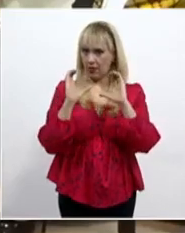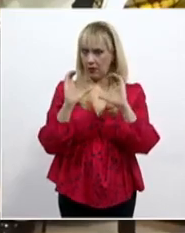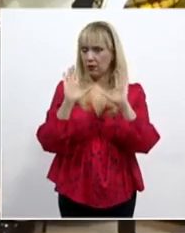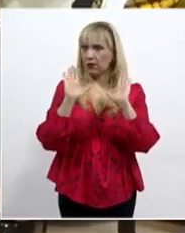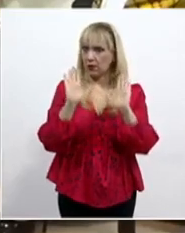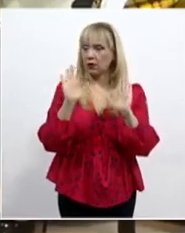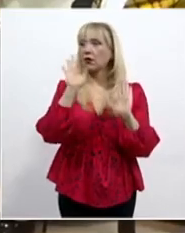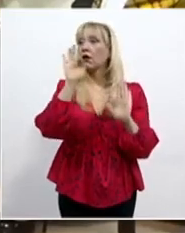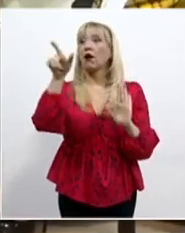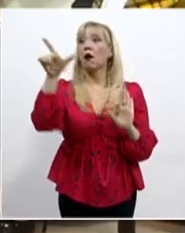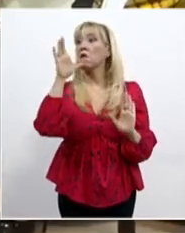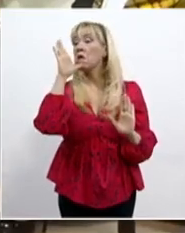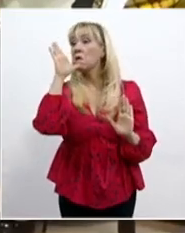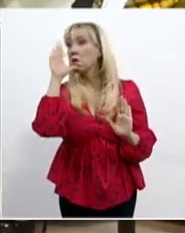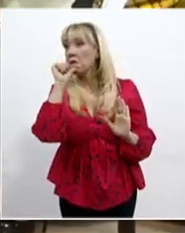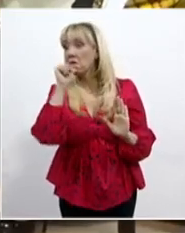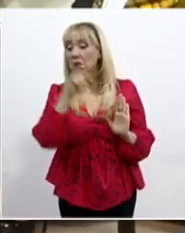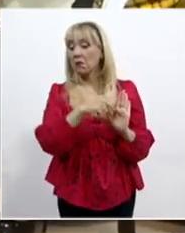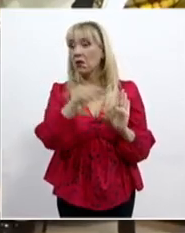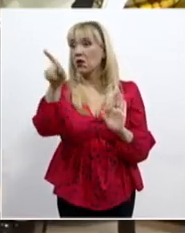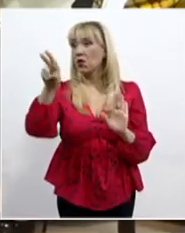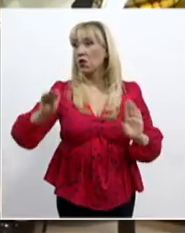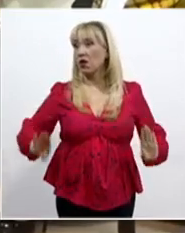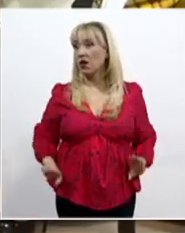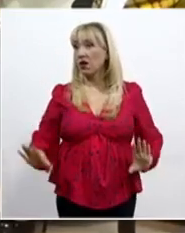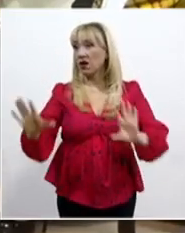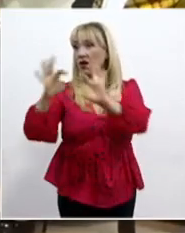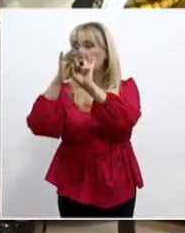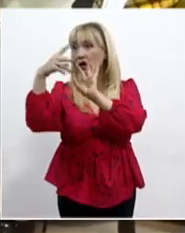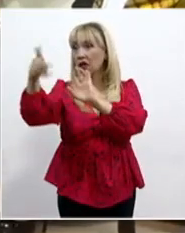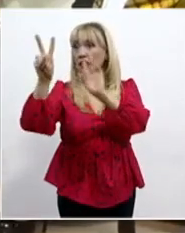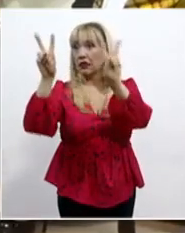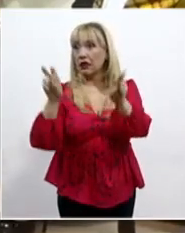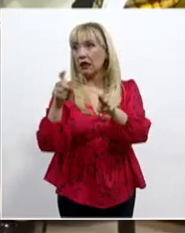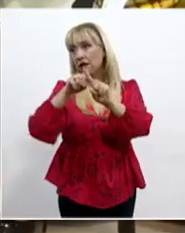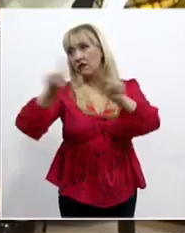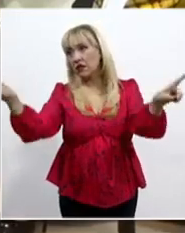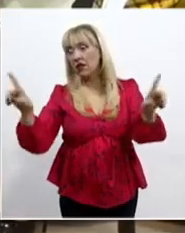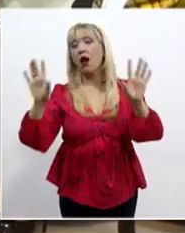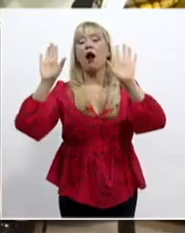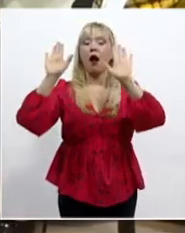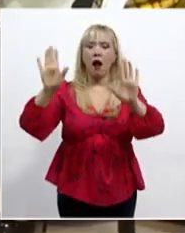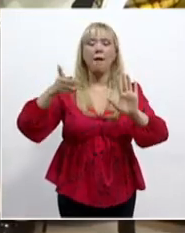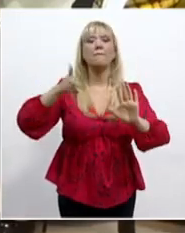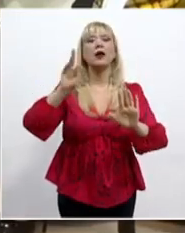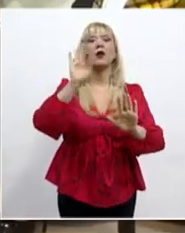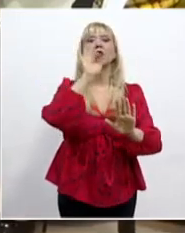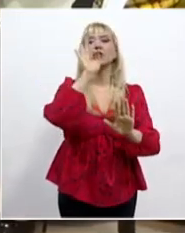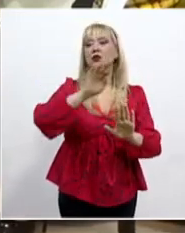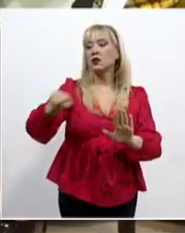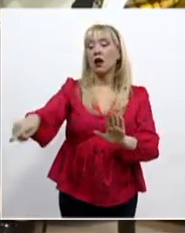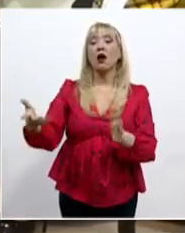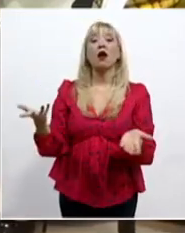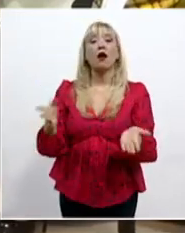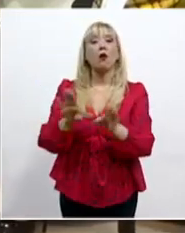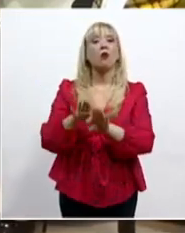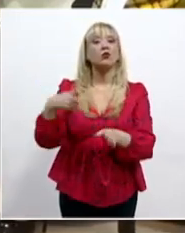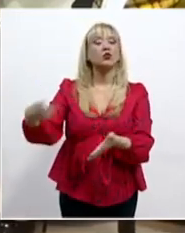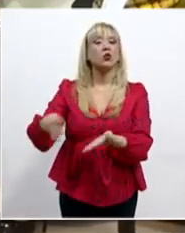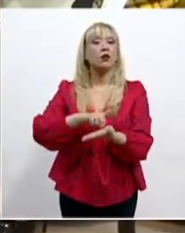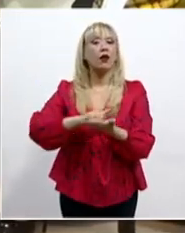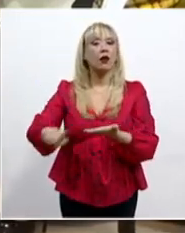órgano incompetente pues trae consecuencias que a la postre pueden ser todavía incluso más lesivas del derecho al acceso a la